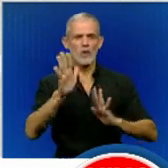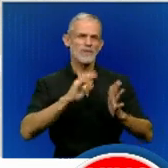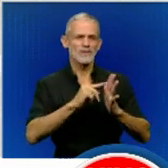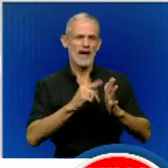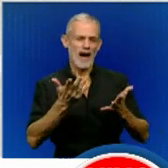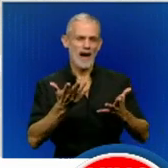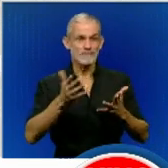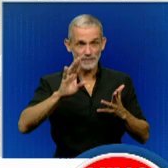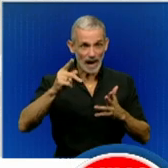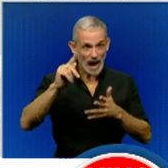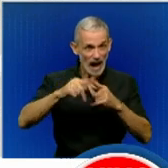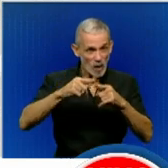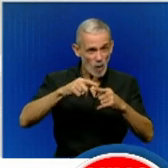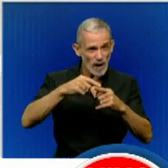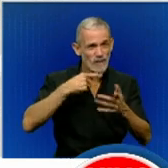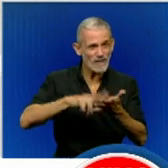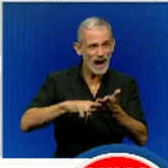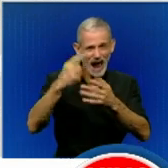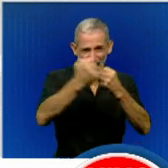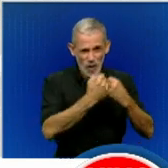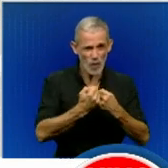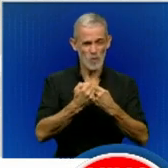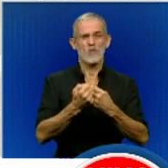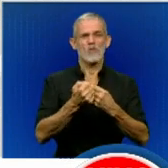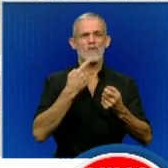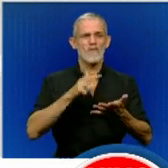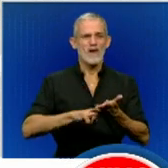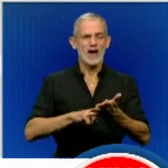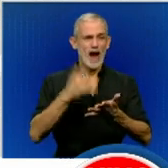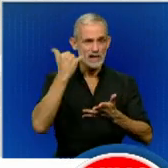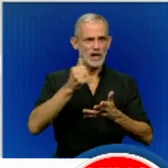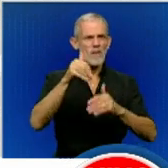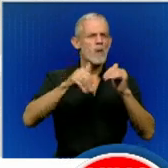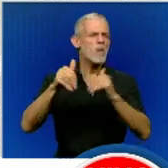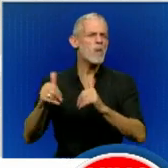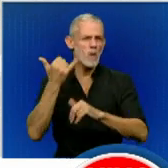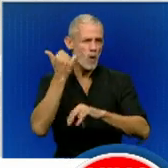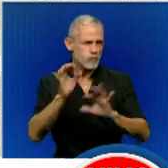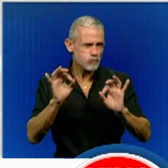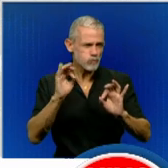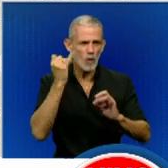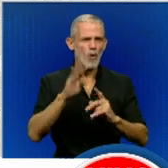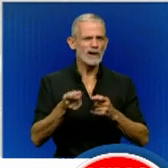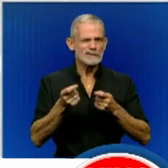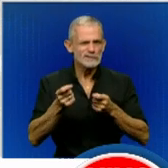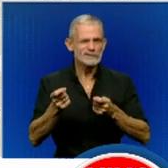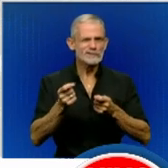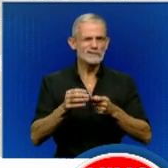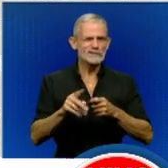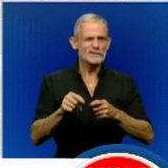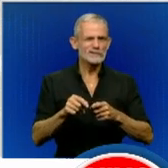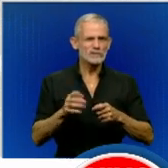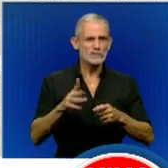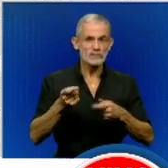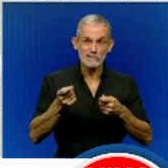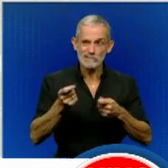era que este pacto fiscal este consenso fiscal ya había logrado los votos a través de la presión sobre el mar muchos de los